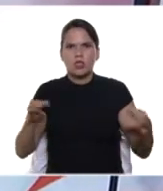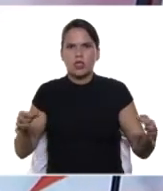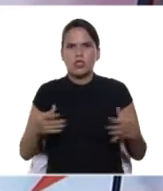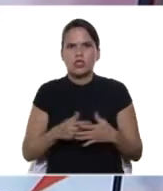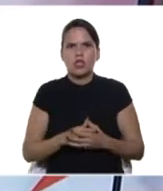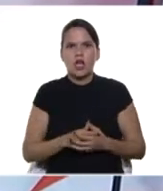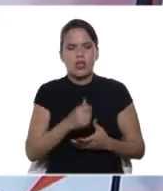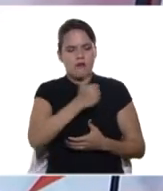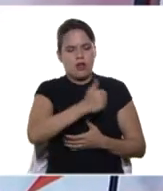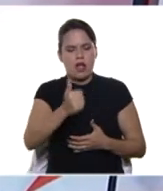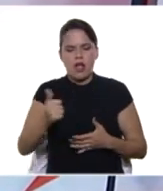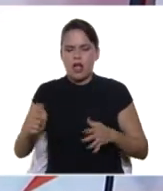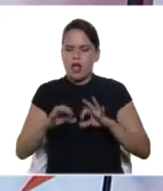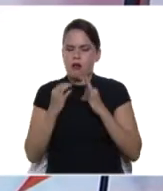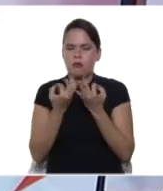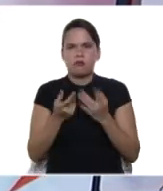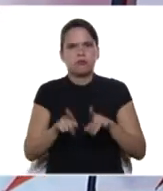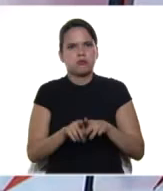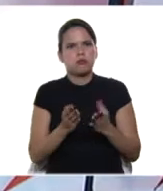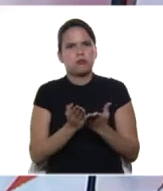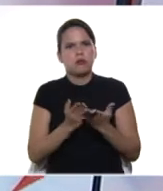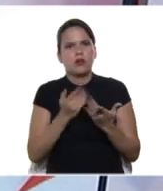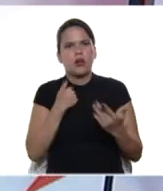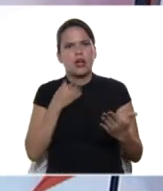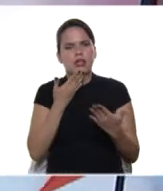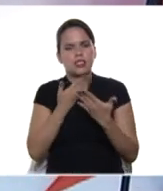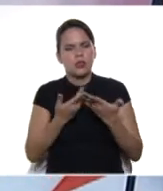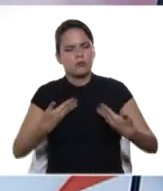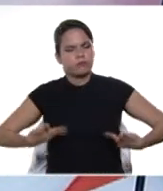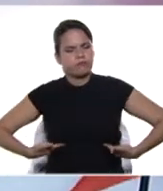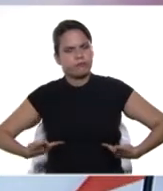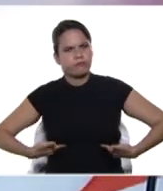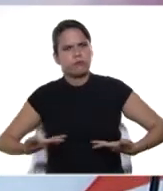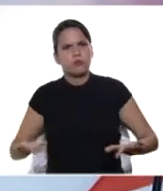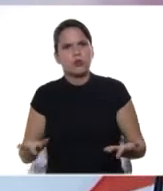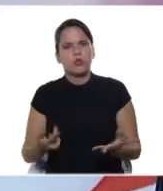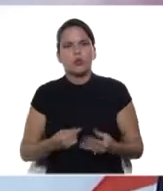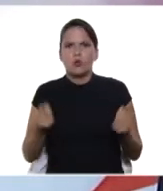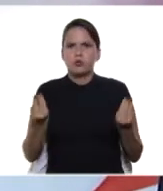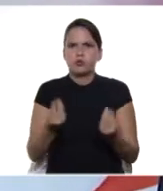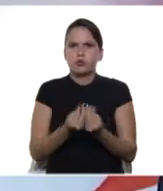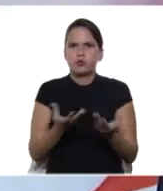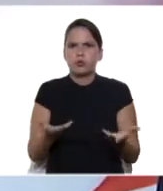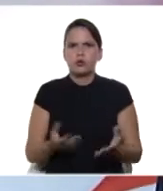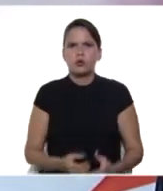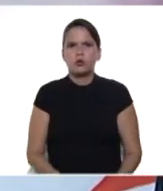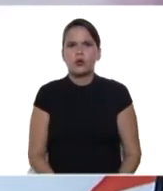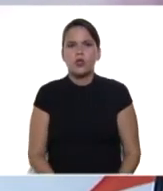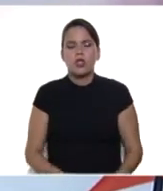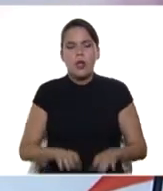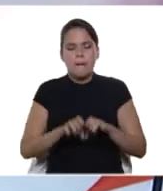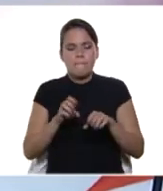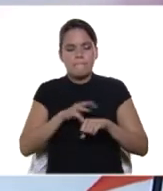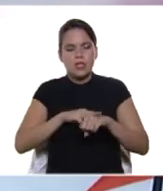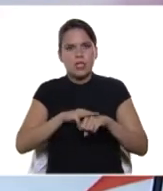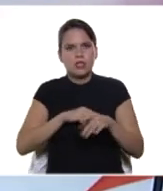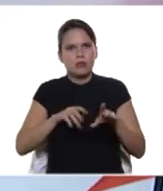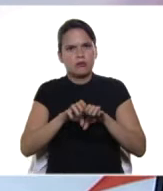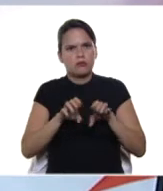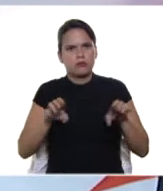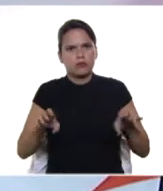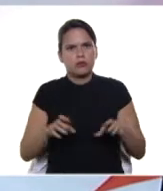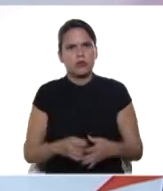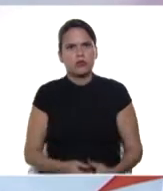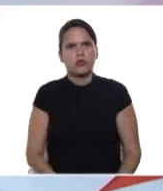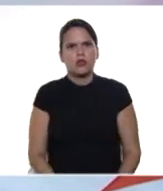a través del programa Cada Familia una Escuela, agradeciendo el esfuerzo en conjunto del Ministerio de Educación